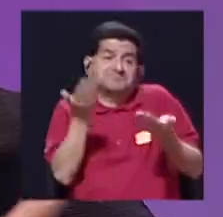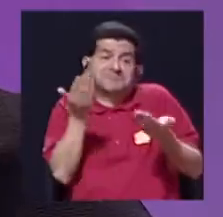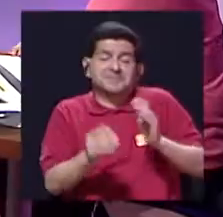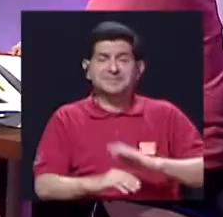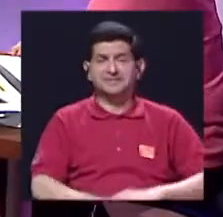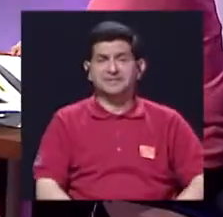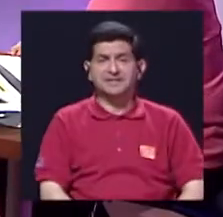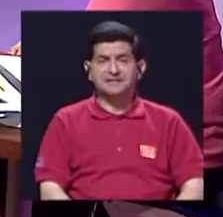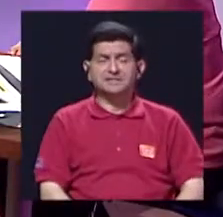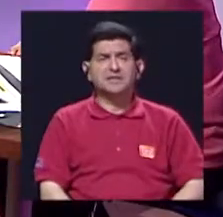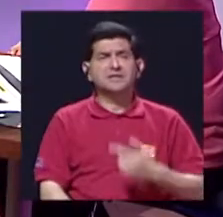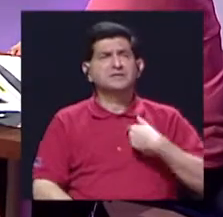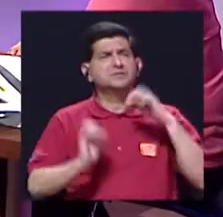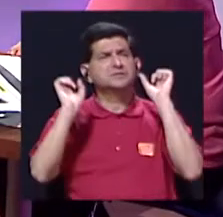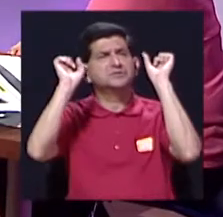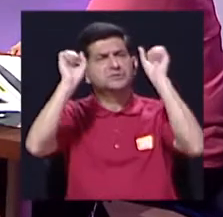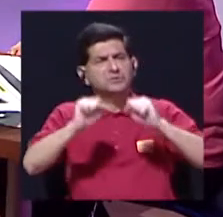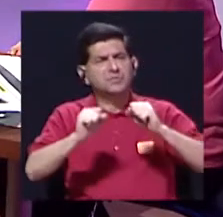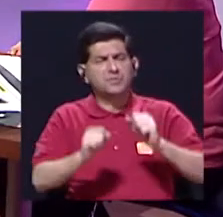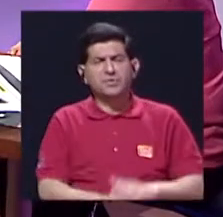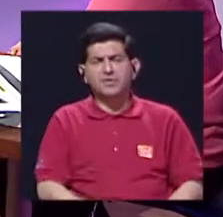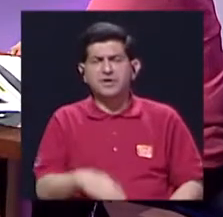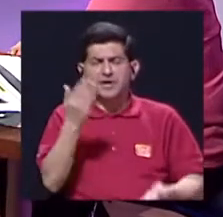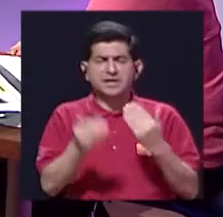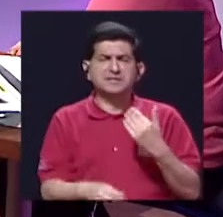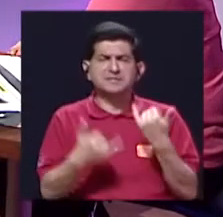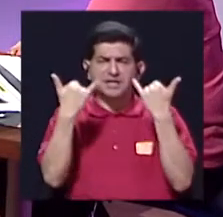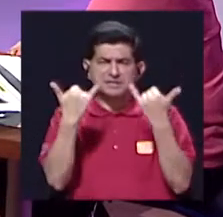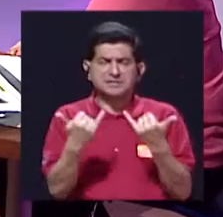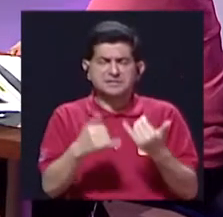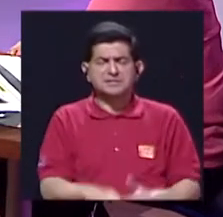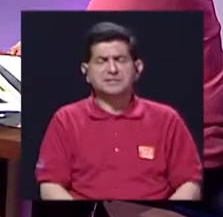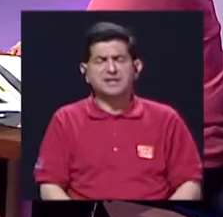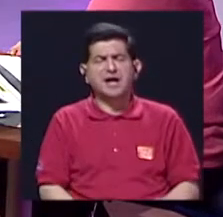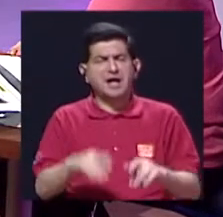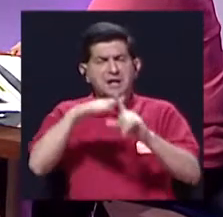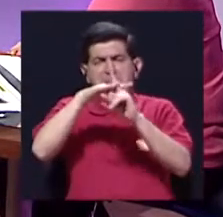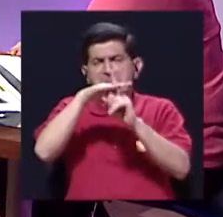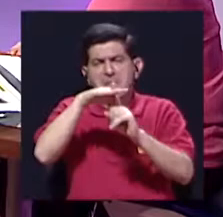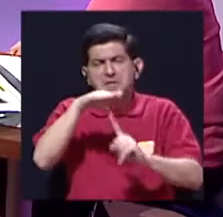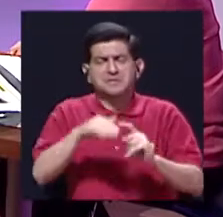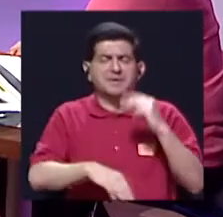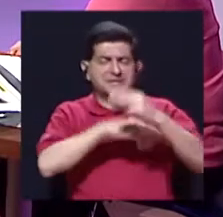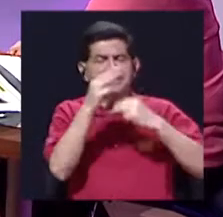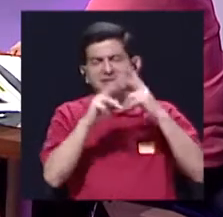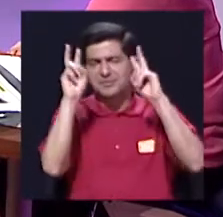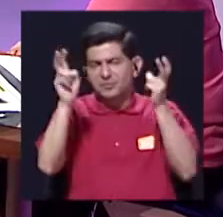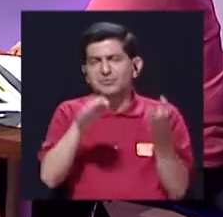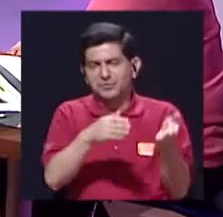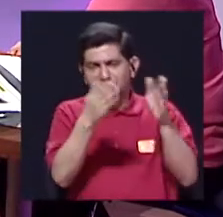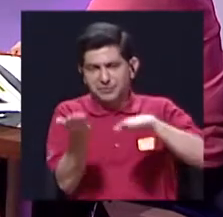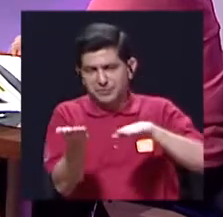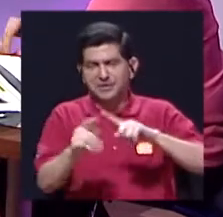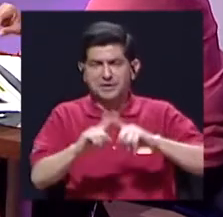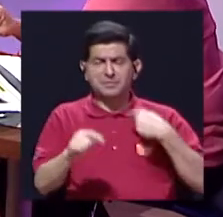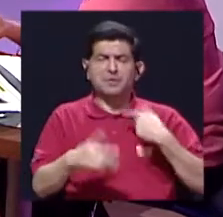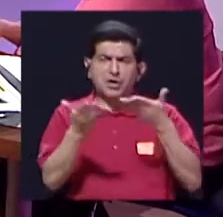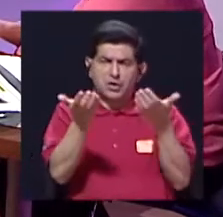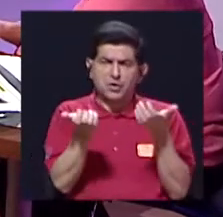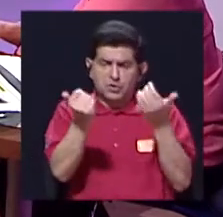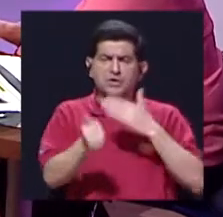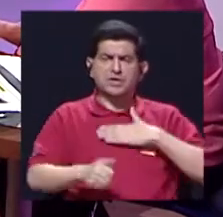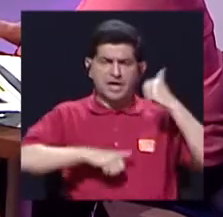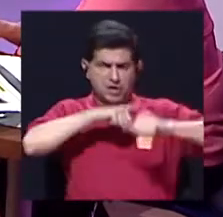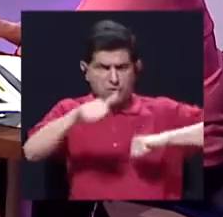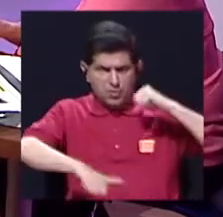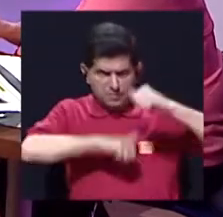Quizá pueda desaparecer, ya tengo mis años, y desaparecer de este mundo, pero sí quiero que quede mi